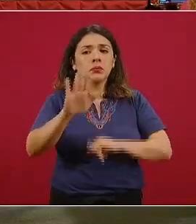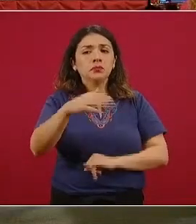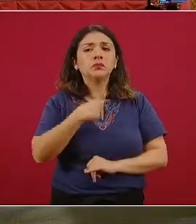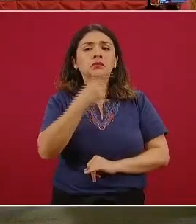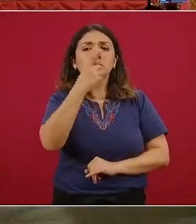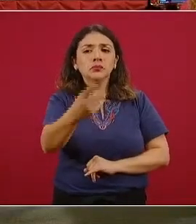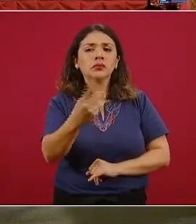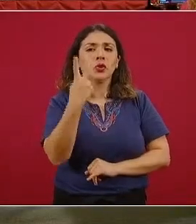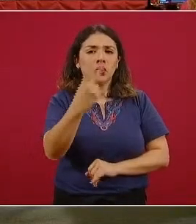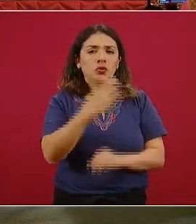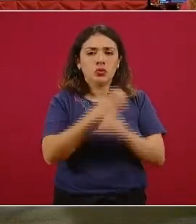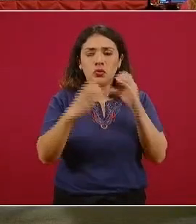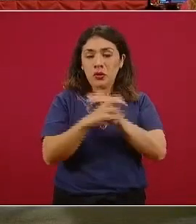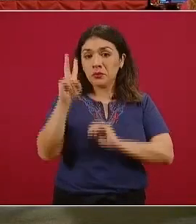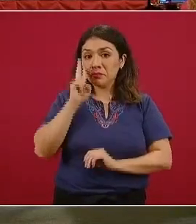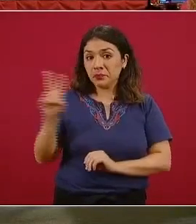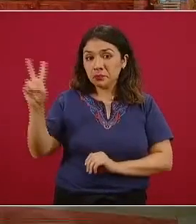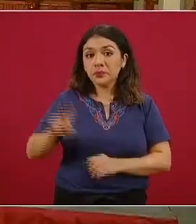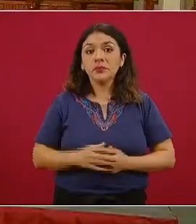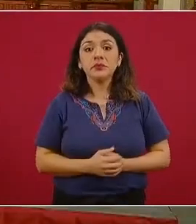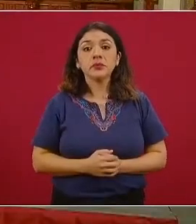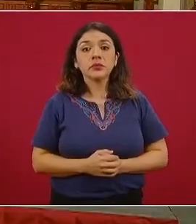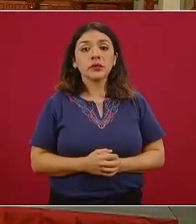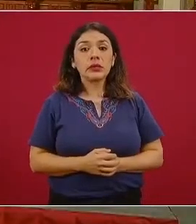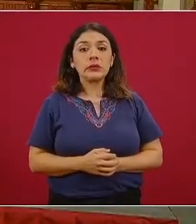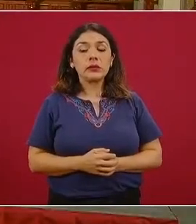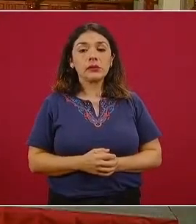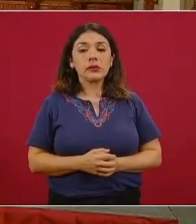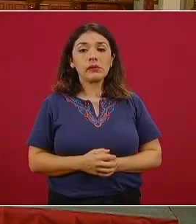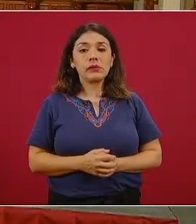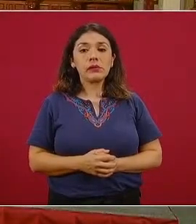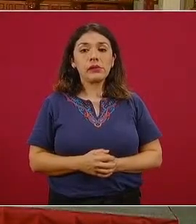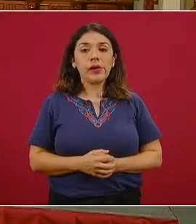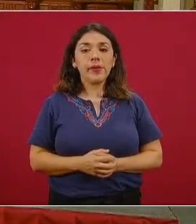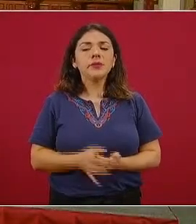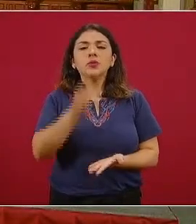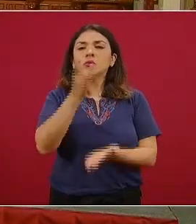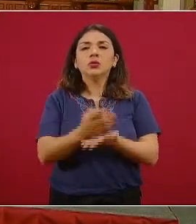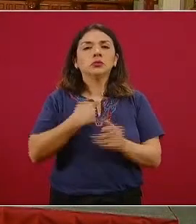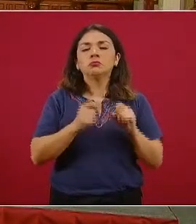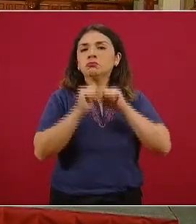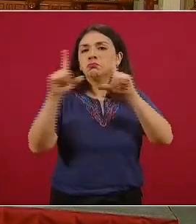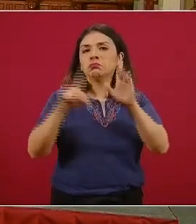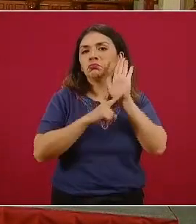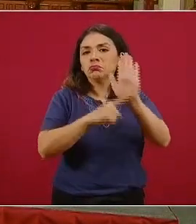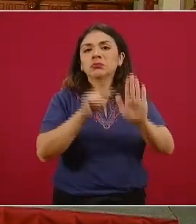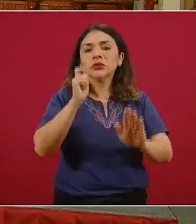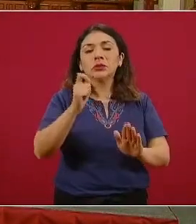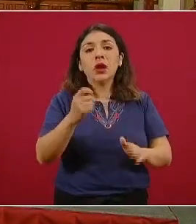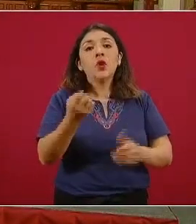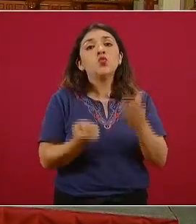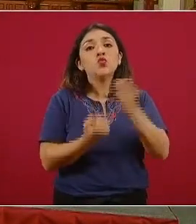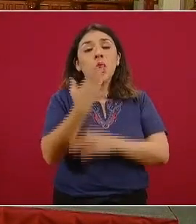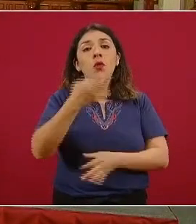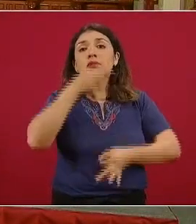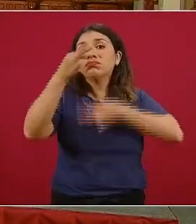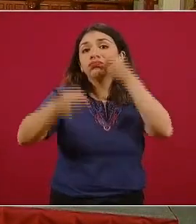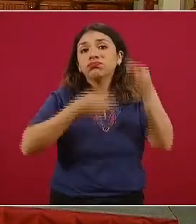2 diapositivas más, solo para presentarles que vamos con una